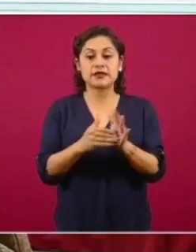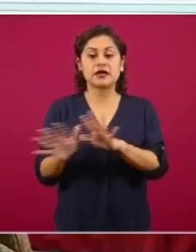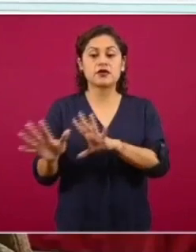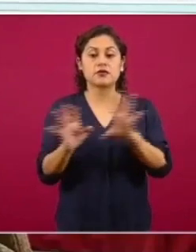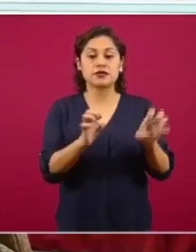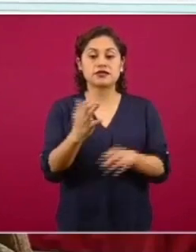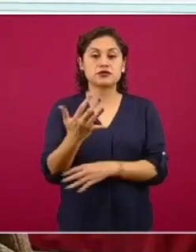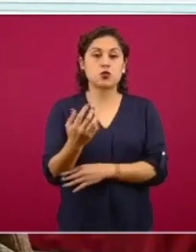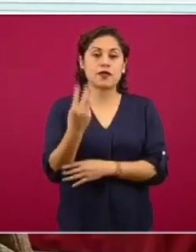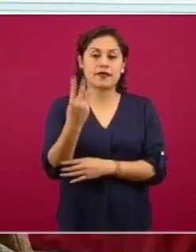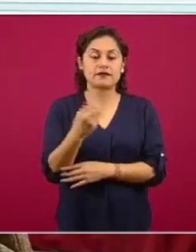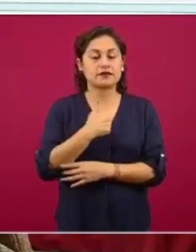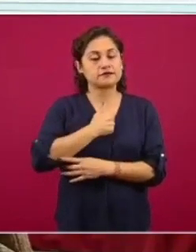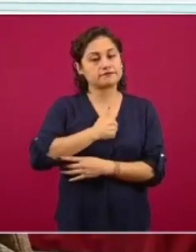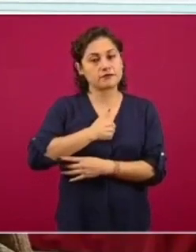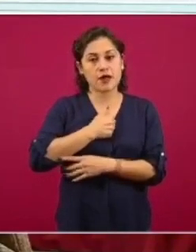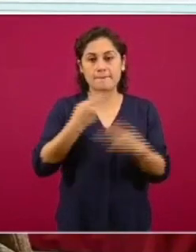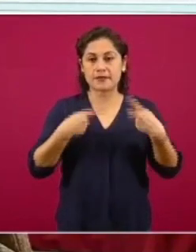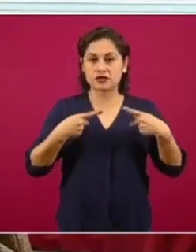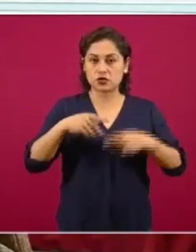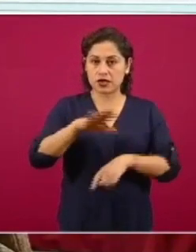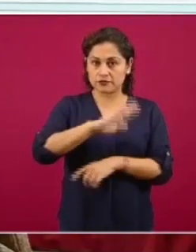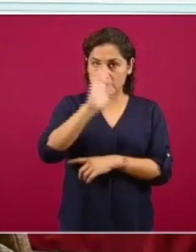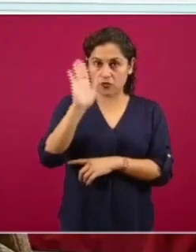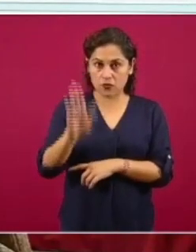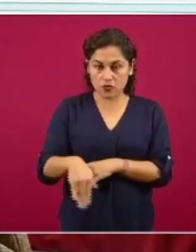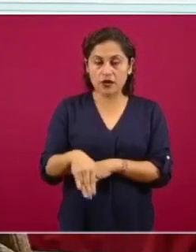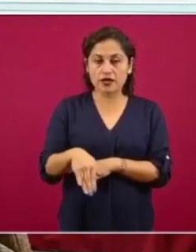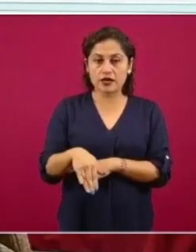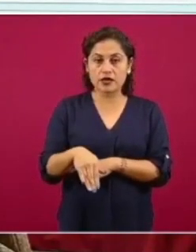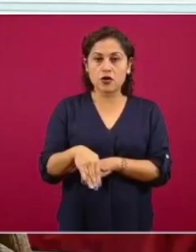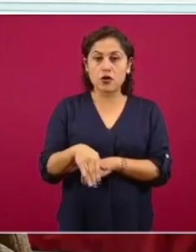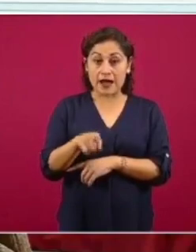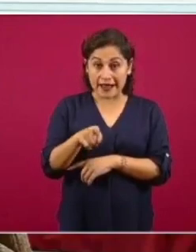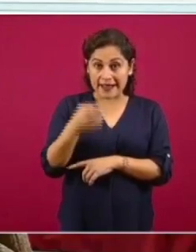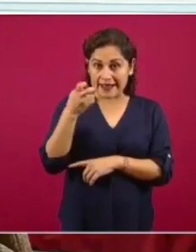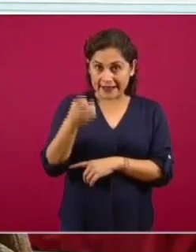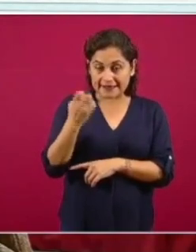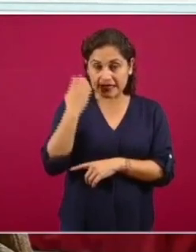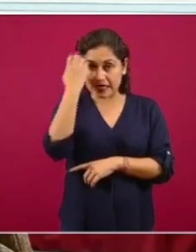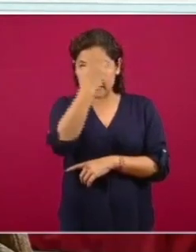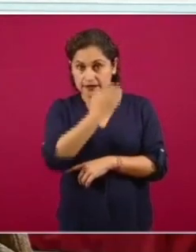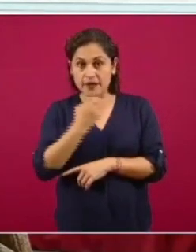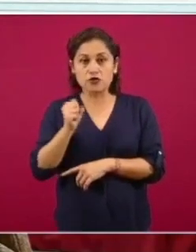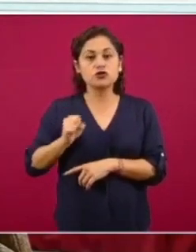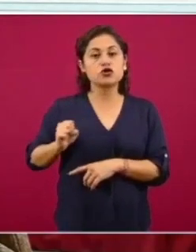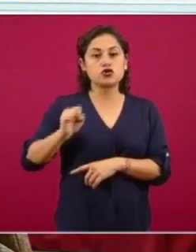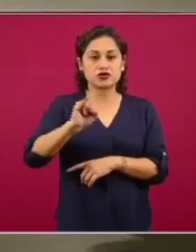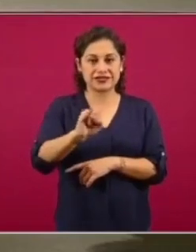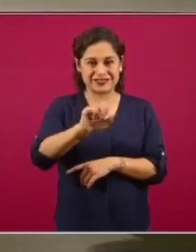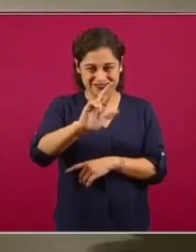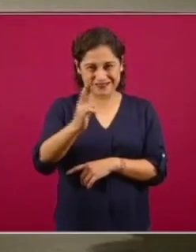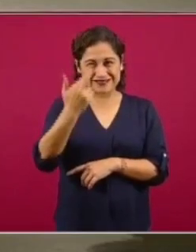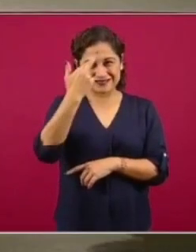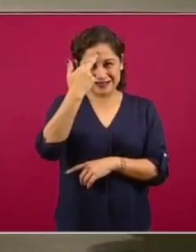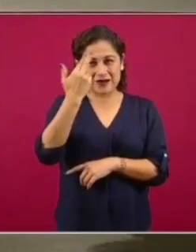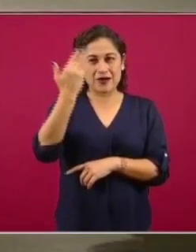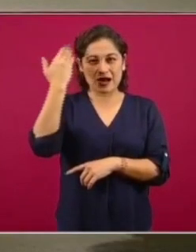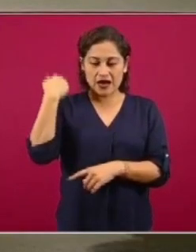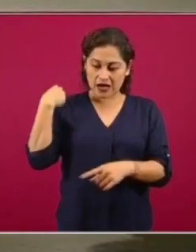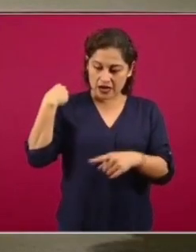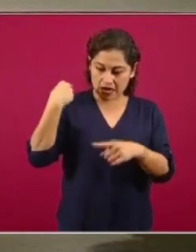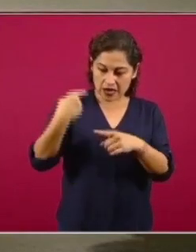113.953 lamentables defunciones que se han registrado confirmadas. Acuérdense que también hemos confirmado los